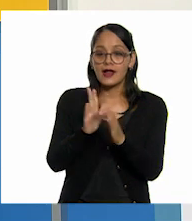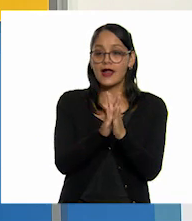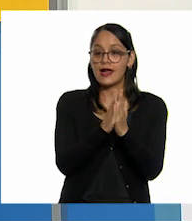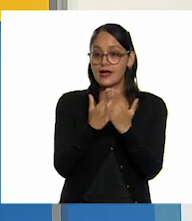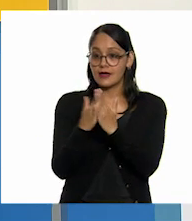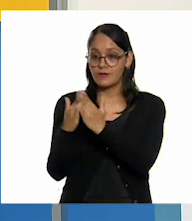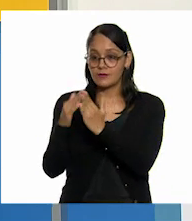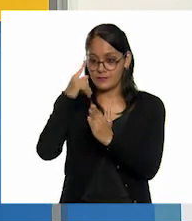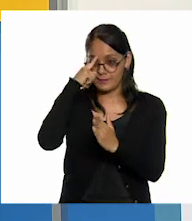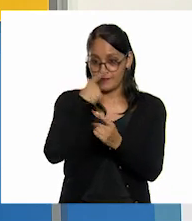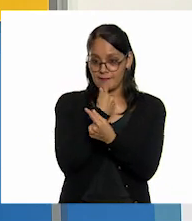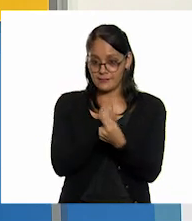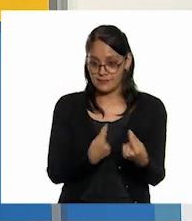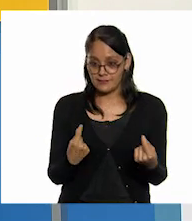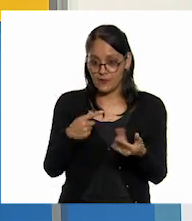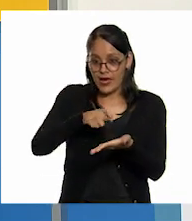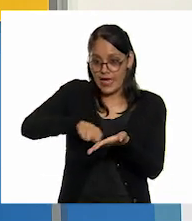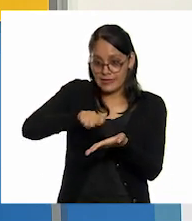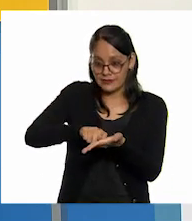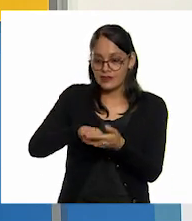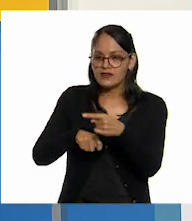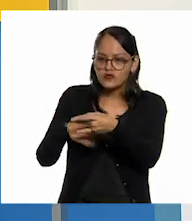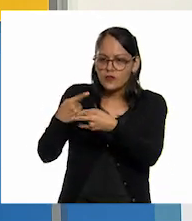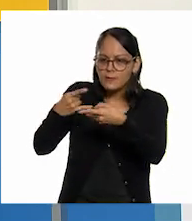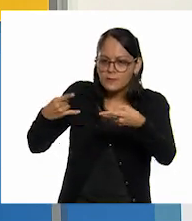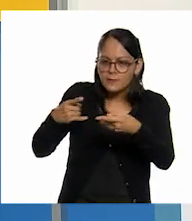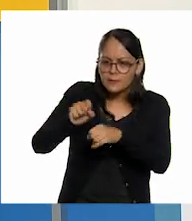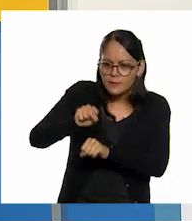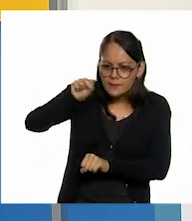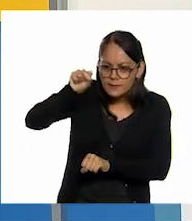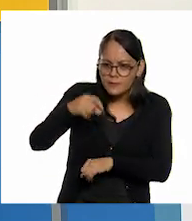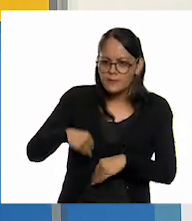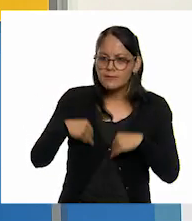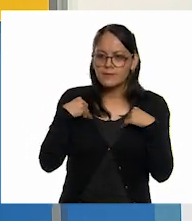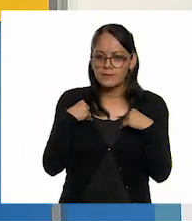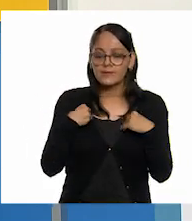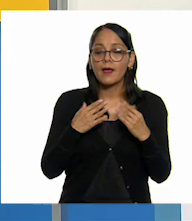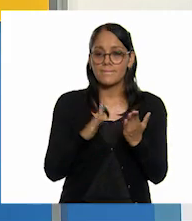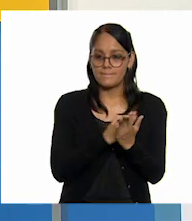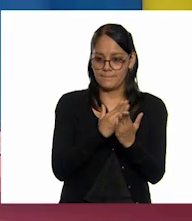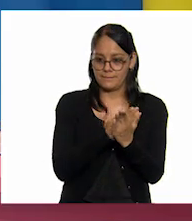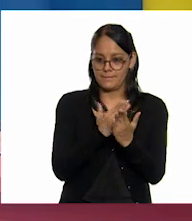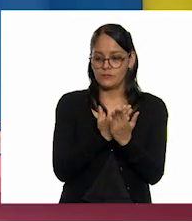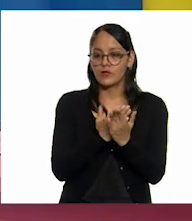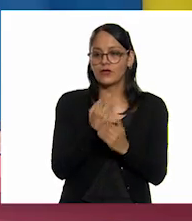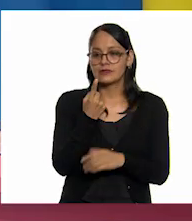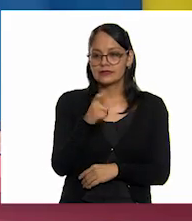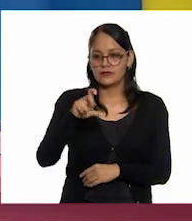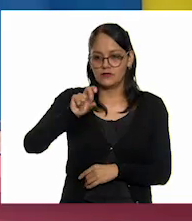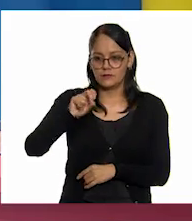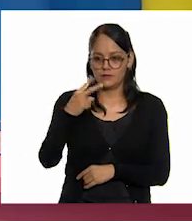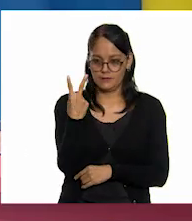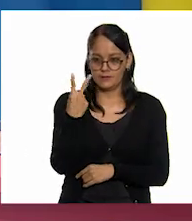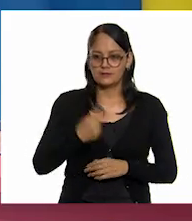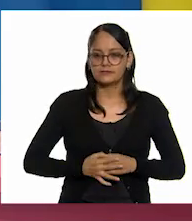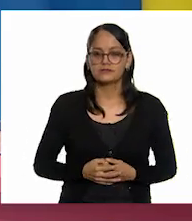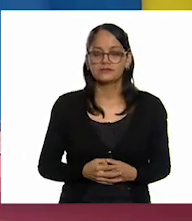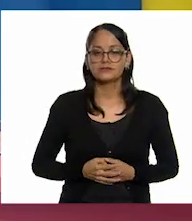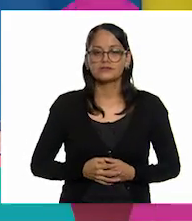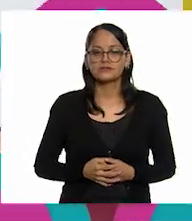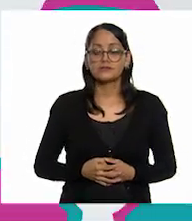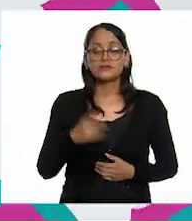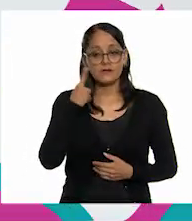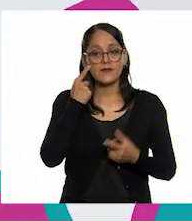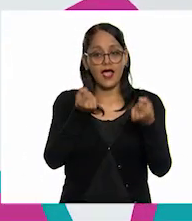literatura infantil y juvenil, que empieza en la página 132 de su libro de texto. A